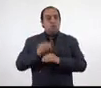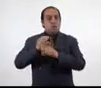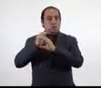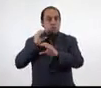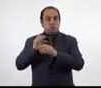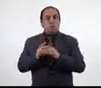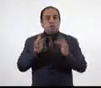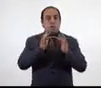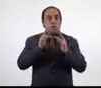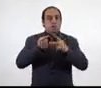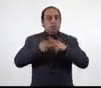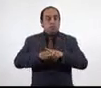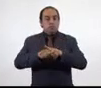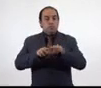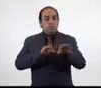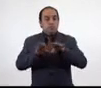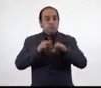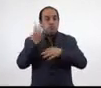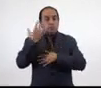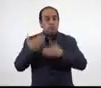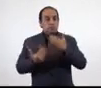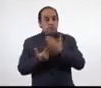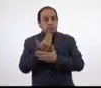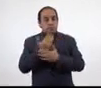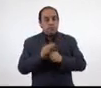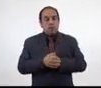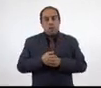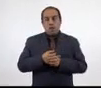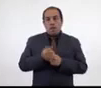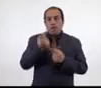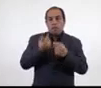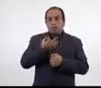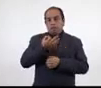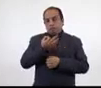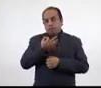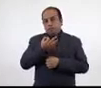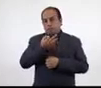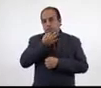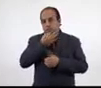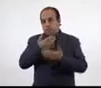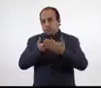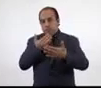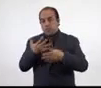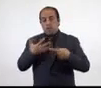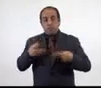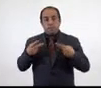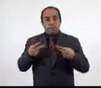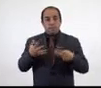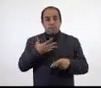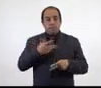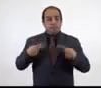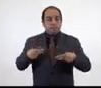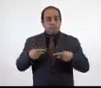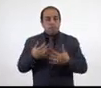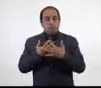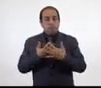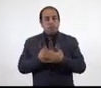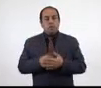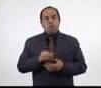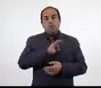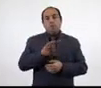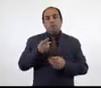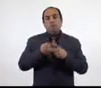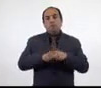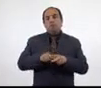La red empieza a operar a las 5 de la mañana, unos minutos antes. En los casos donde ya tenemos gente esperando y tenemos unidades disponibles, puede ser 4:50